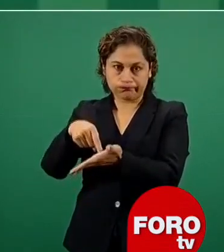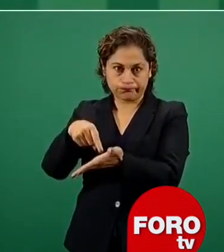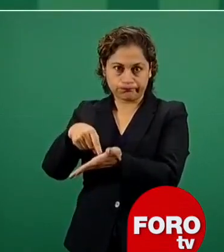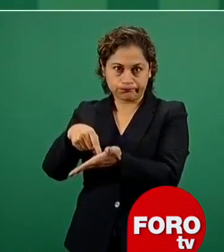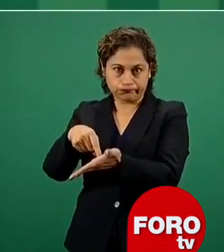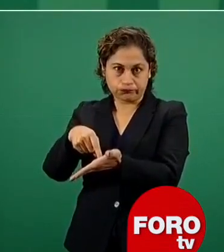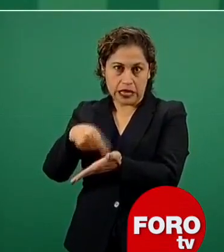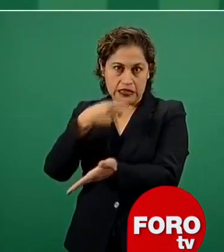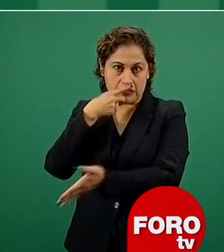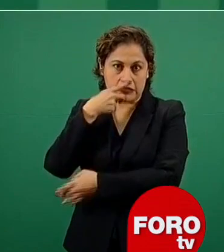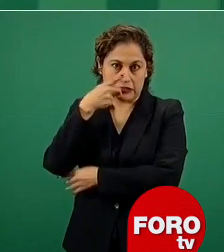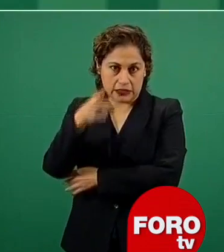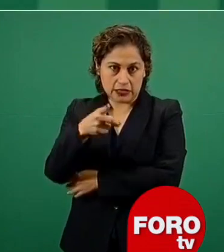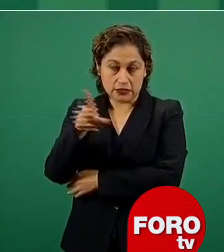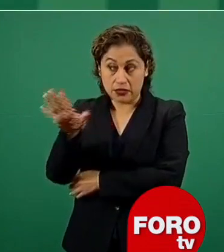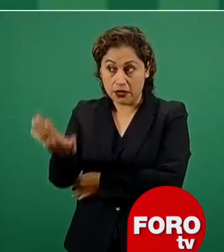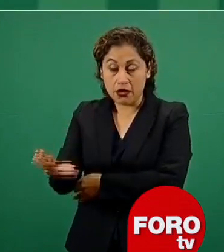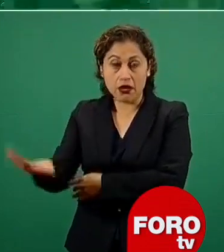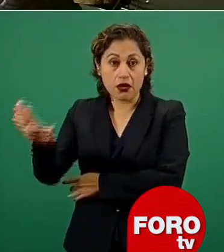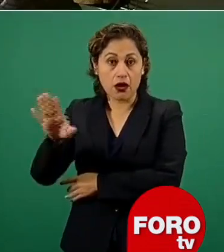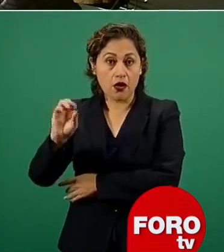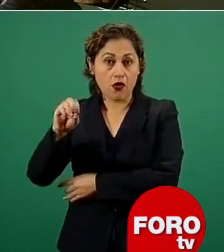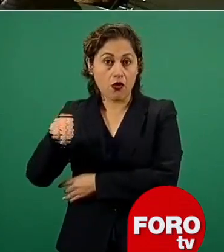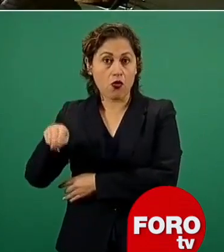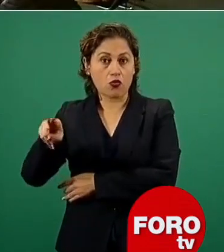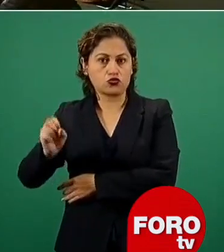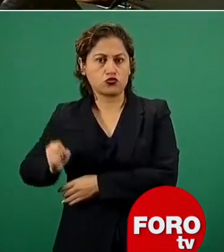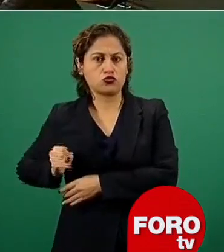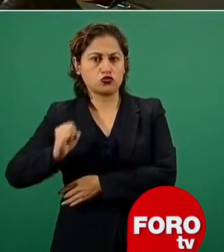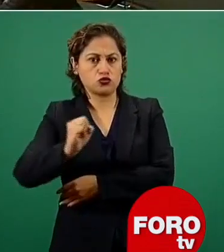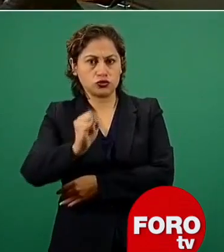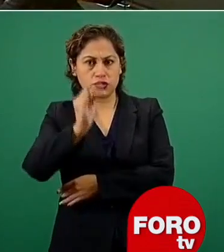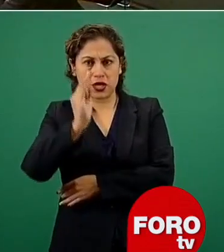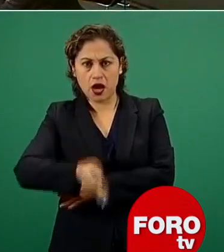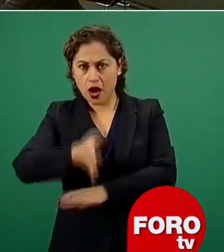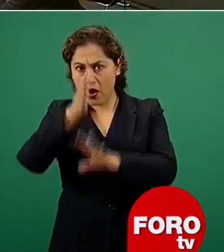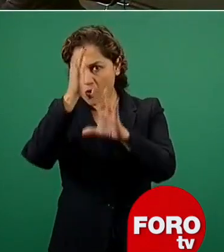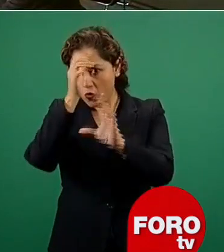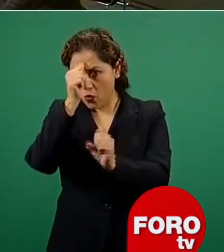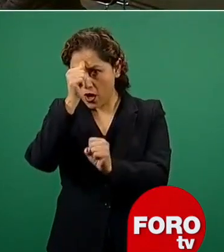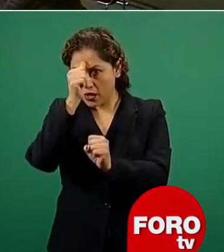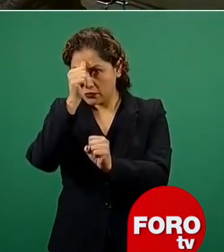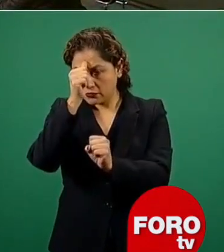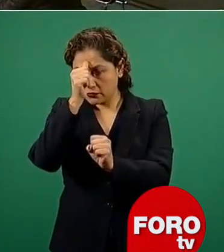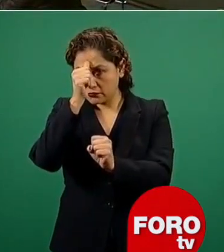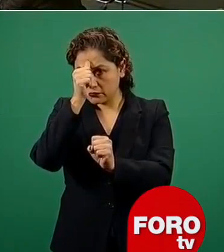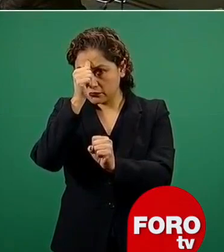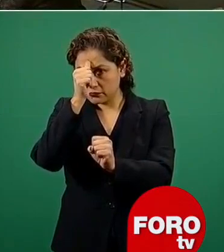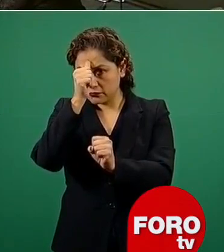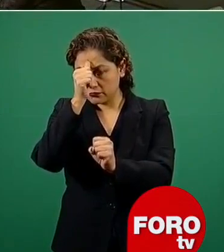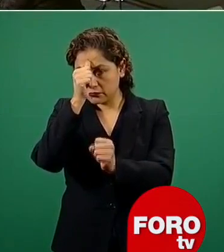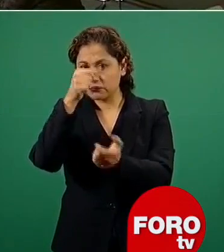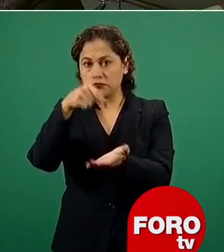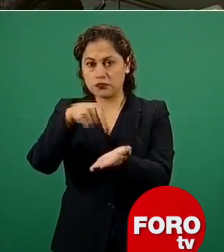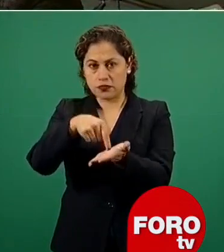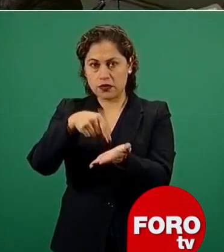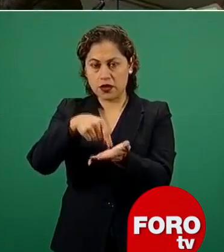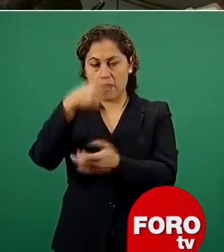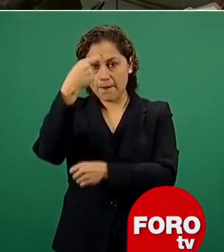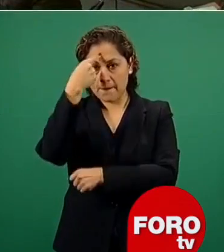aprobada esa iniciativa, esa resolución de que la